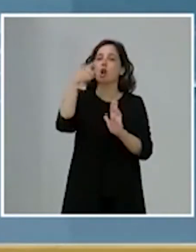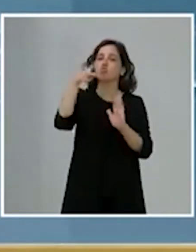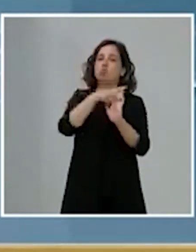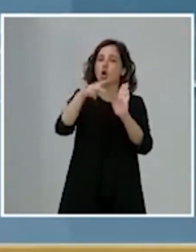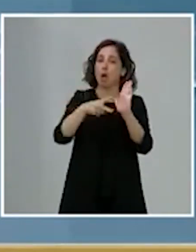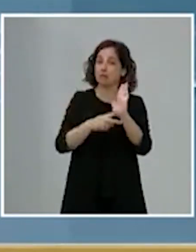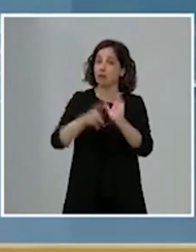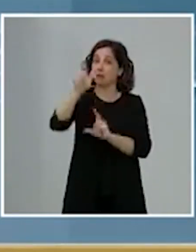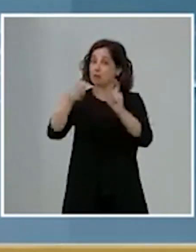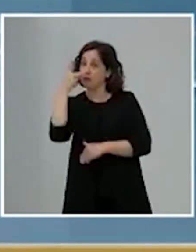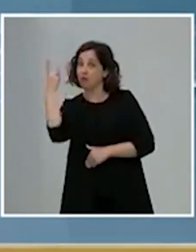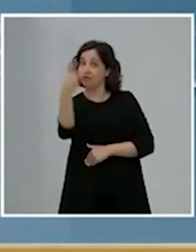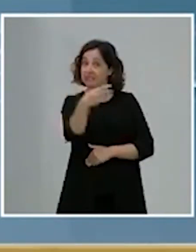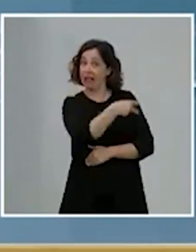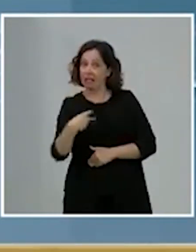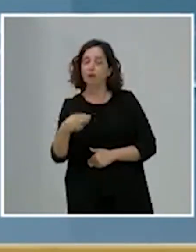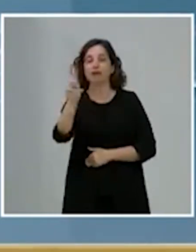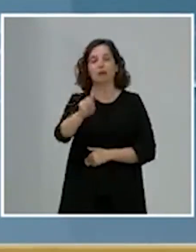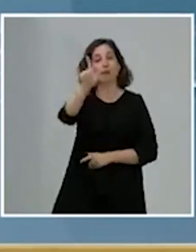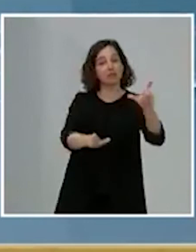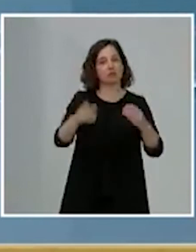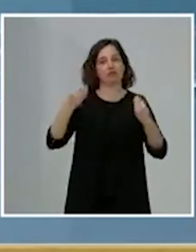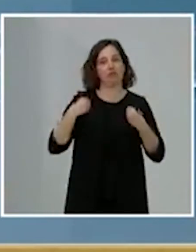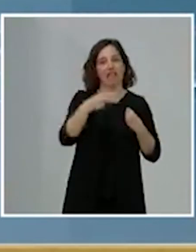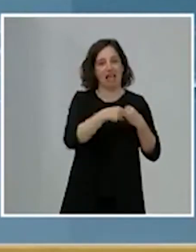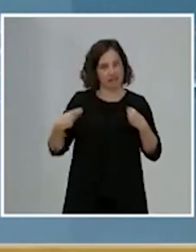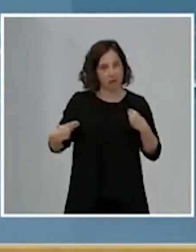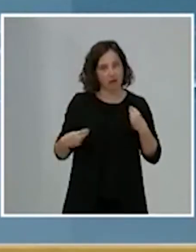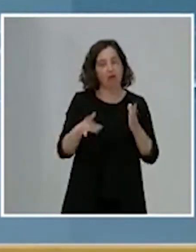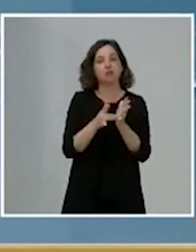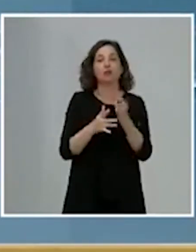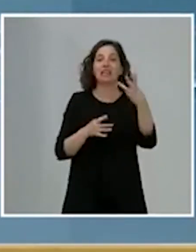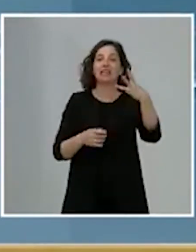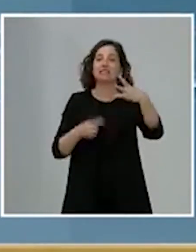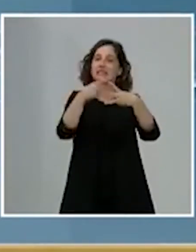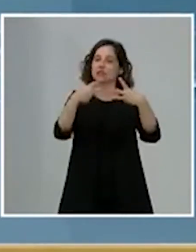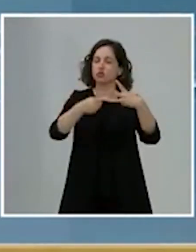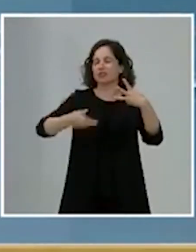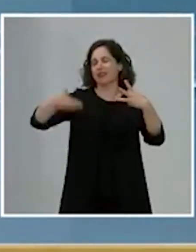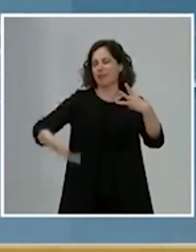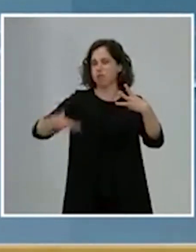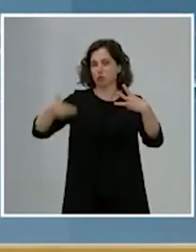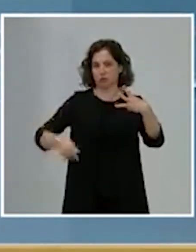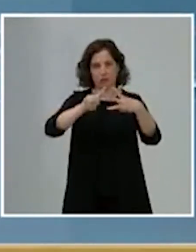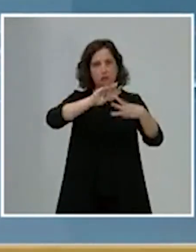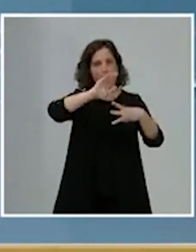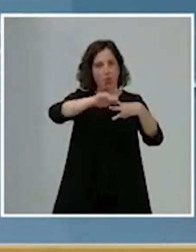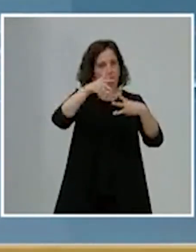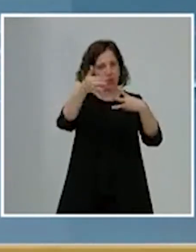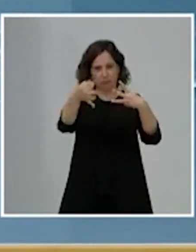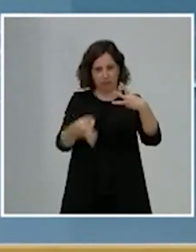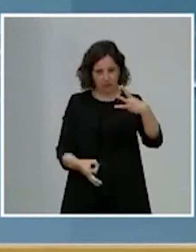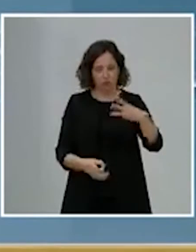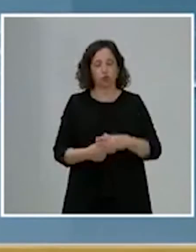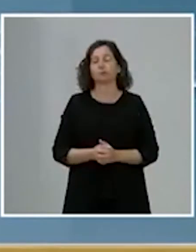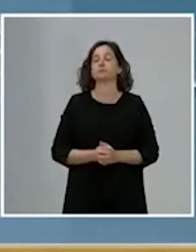visiten Cantabria y, por supuesto, también de los cántabros y de las cántabras. Hay tres premisas fundamentales a lo largo de toda esta